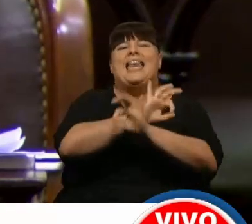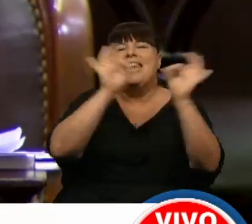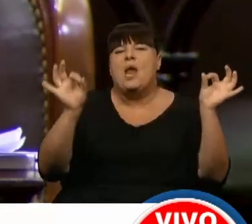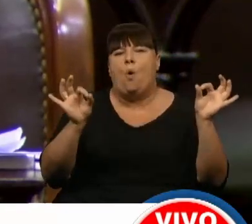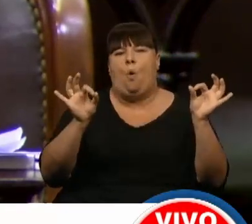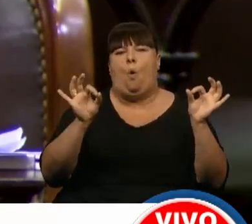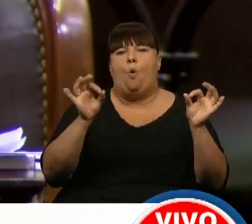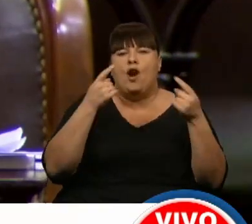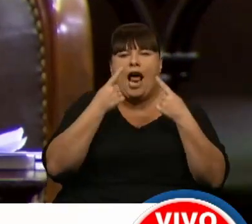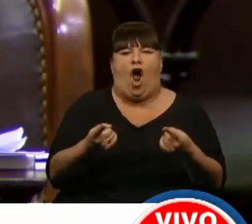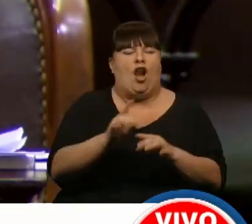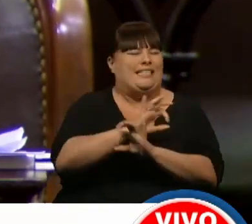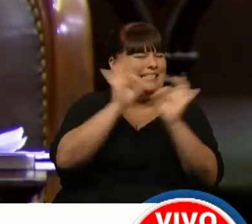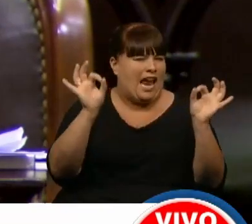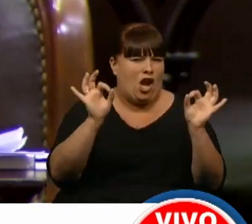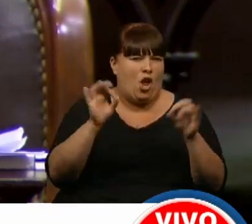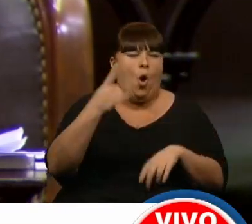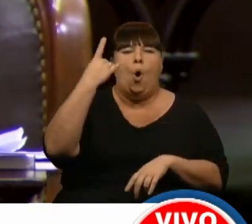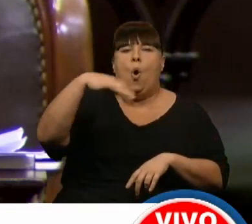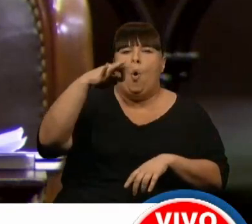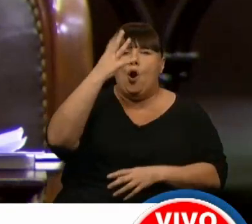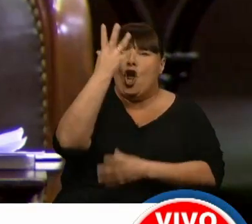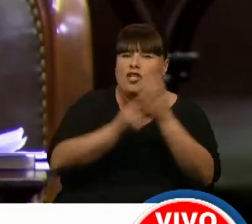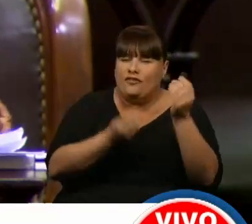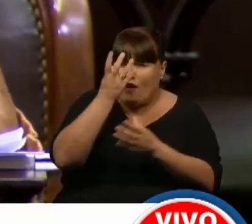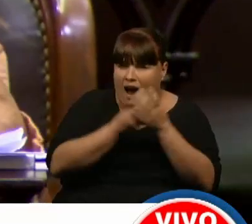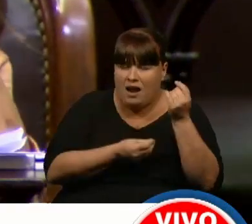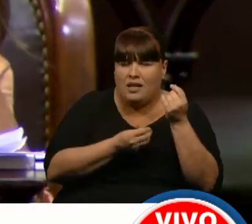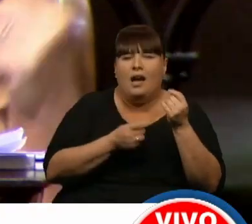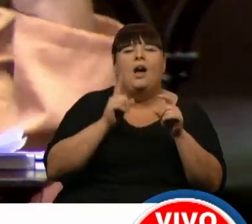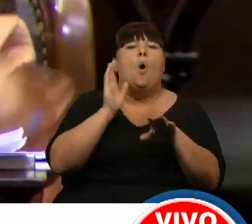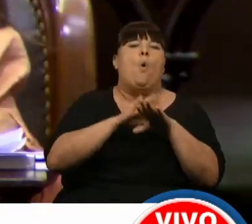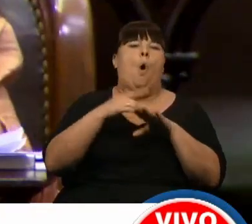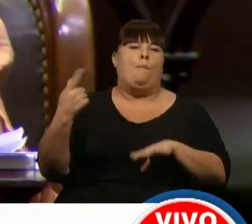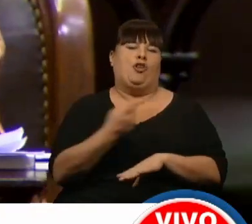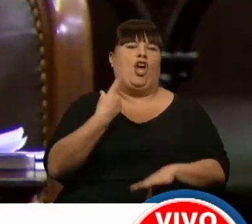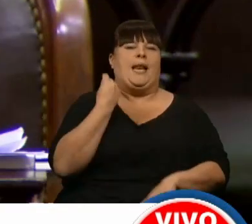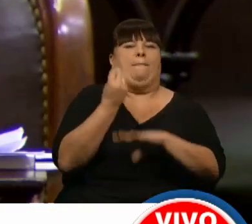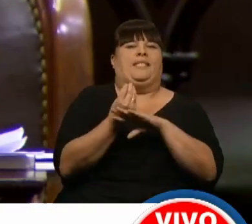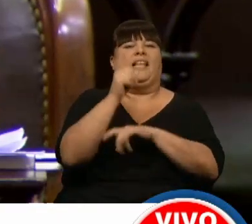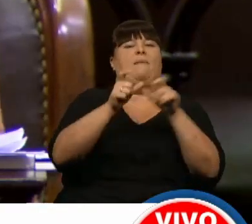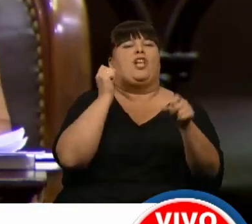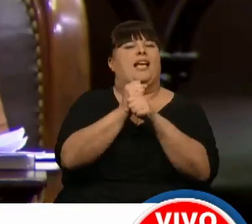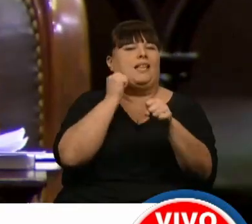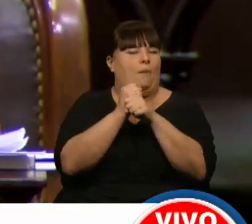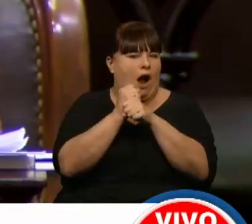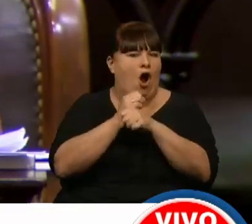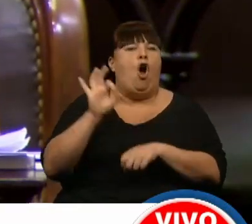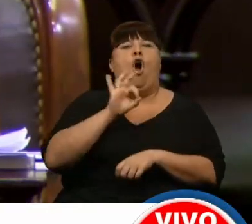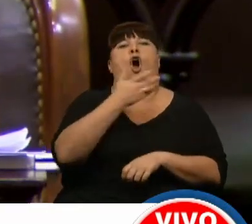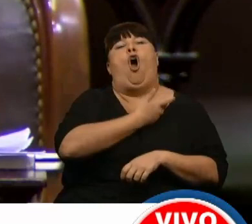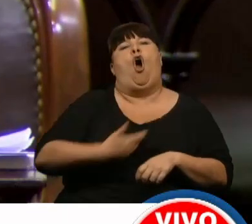ningún tipo de reconocimiento. Los únicos errores los cometemos los representantes de los trabajadores o